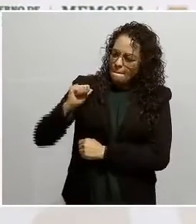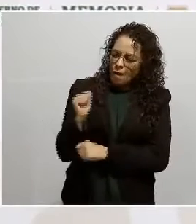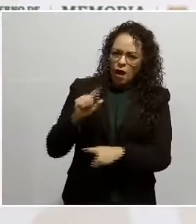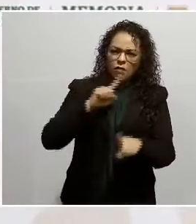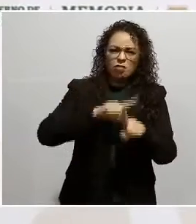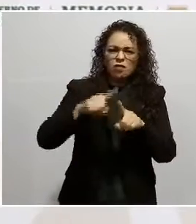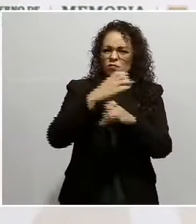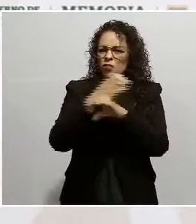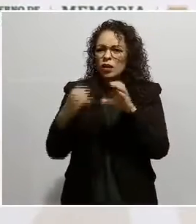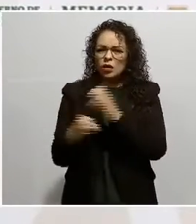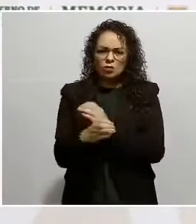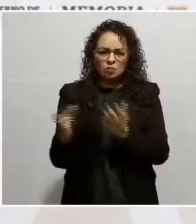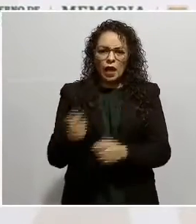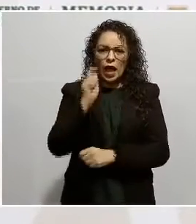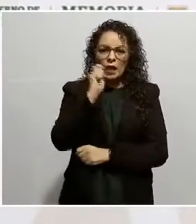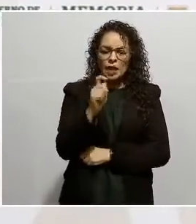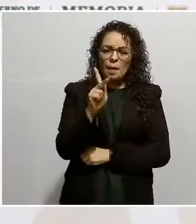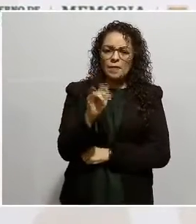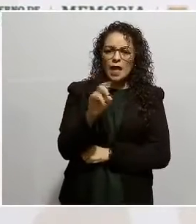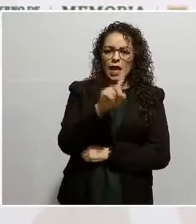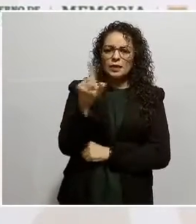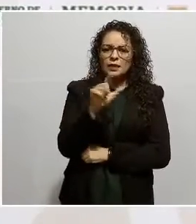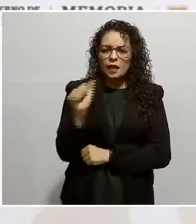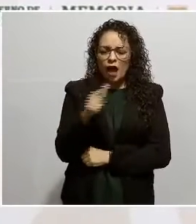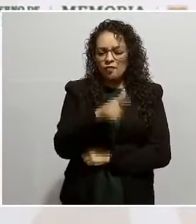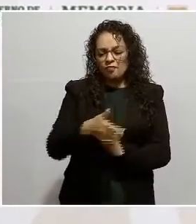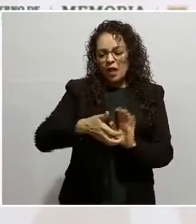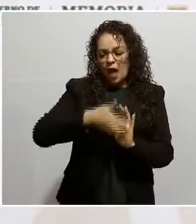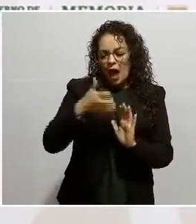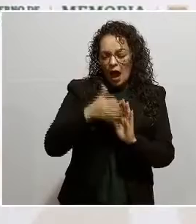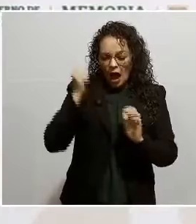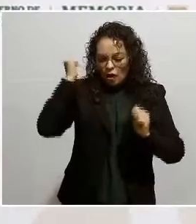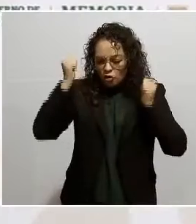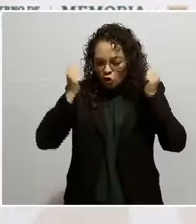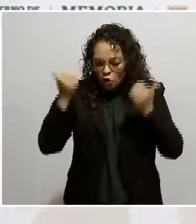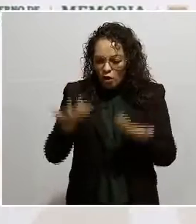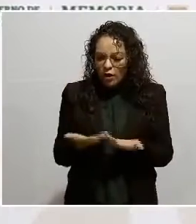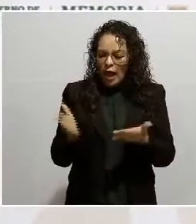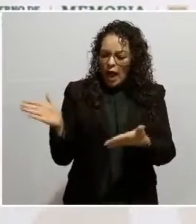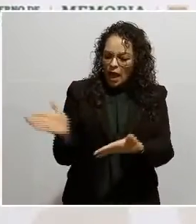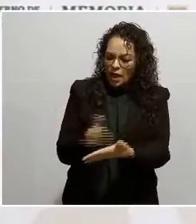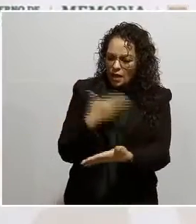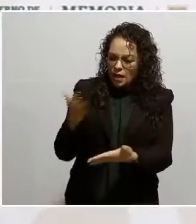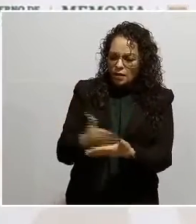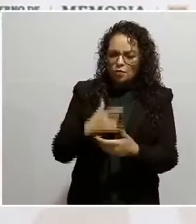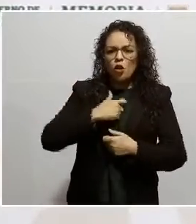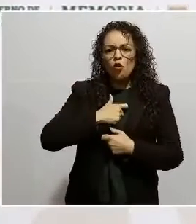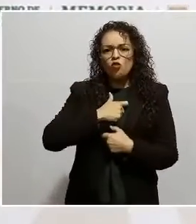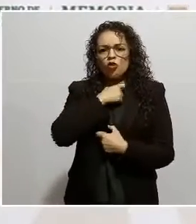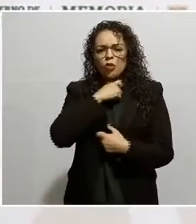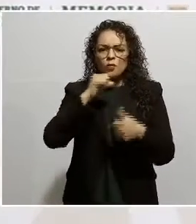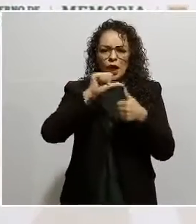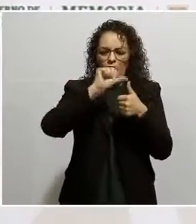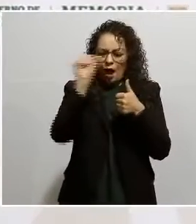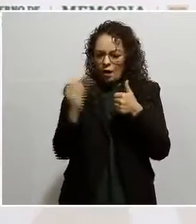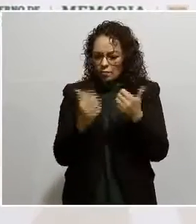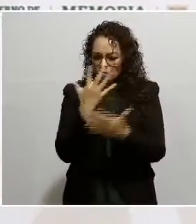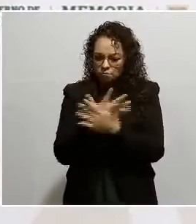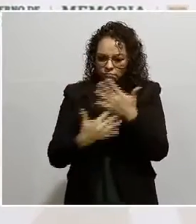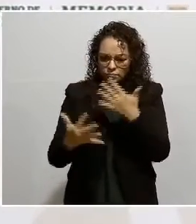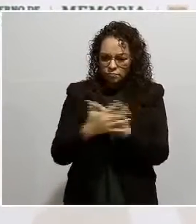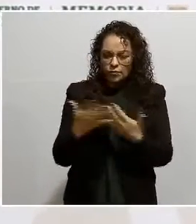arqueológicas, libros, corbatas, artesanía popular, pinturas,